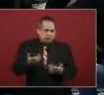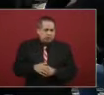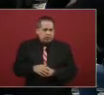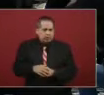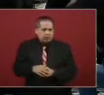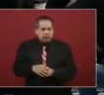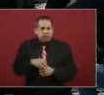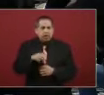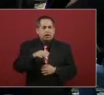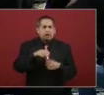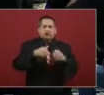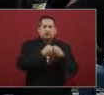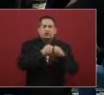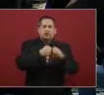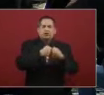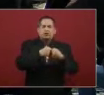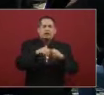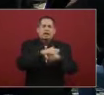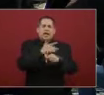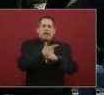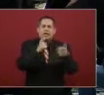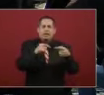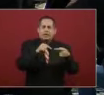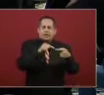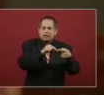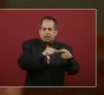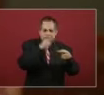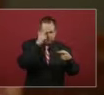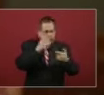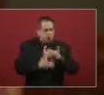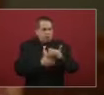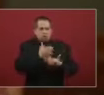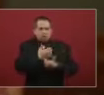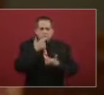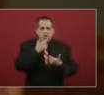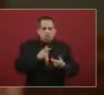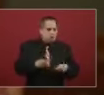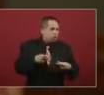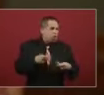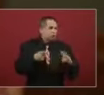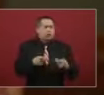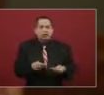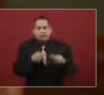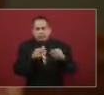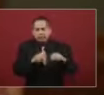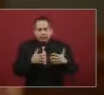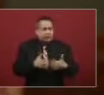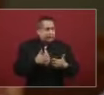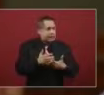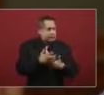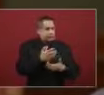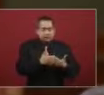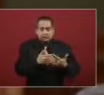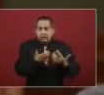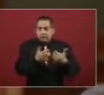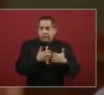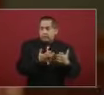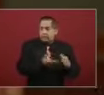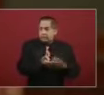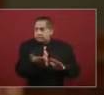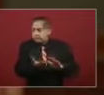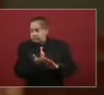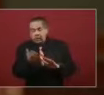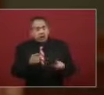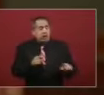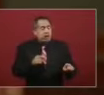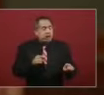de la zona libre, para que se mejore todo el comercio, crezcan las empresas y que la industria maquiladora siga siendo